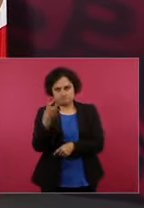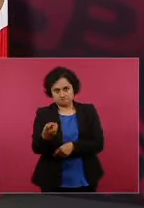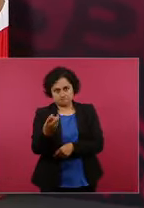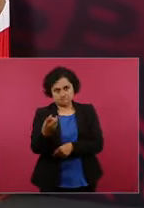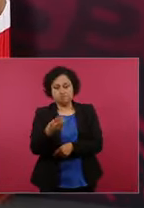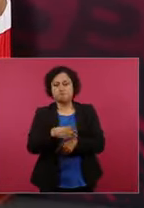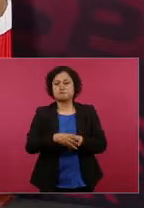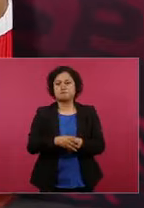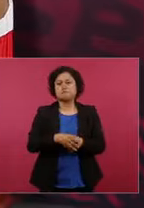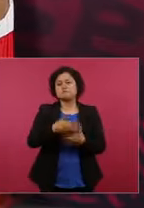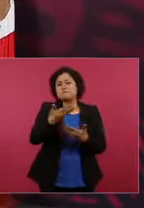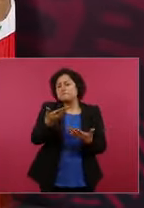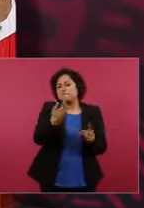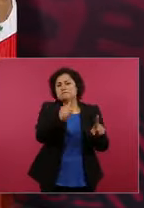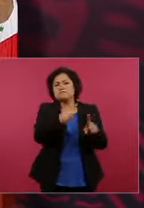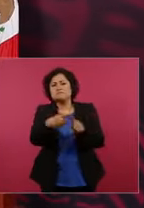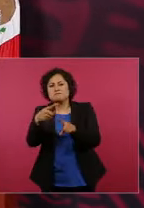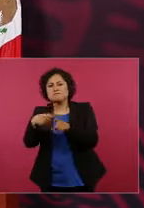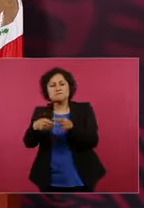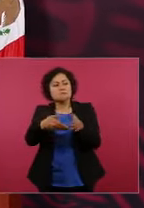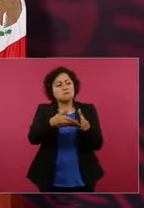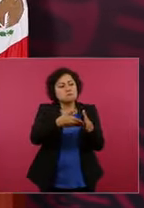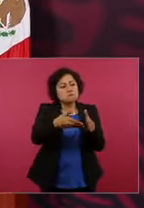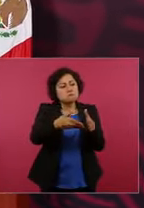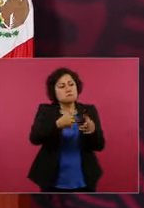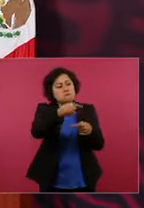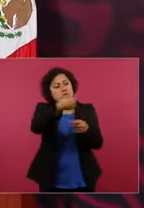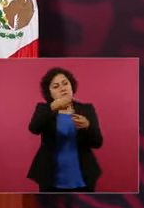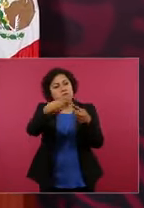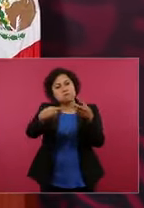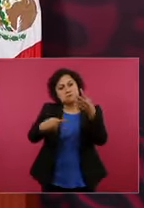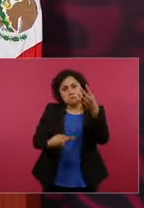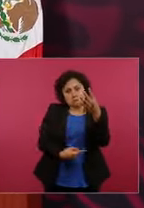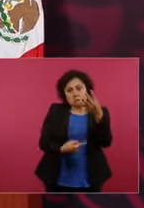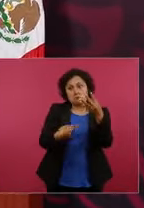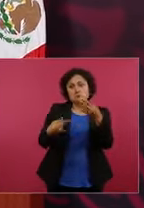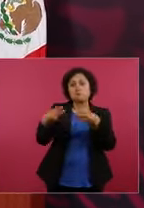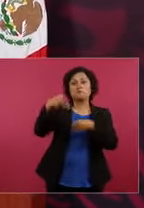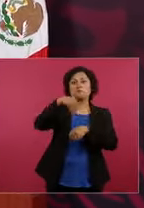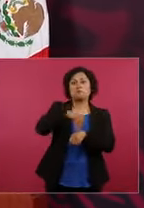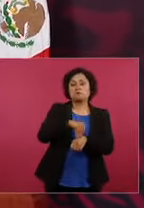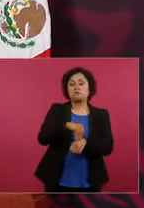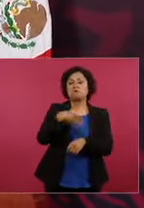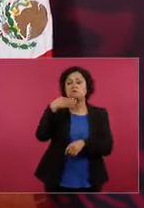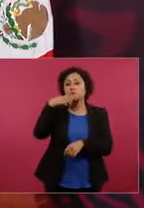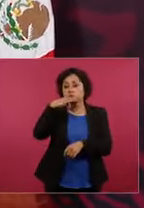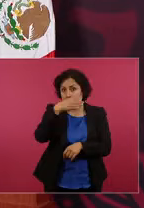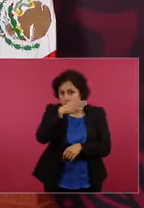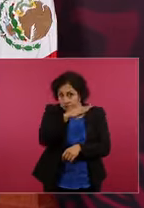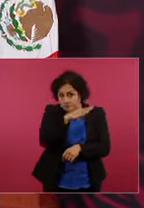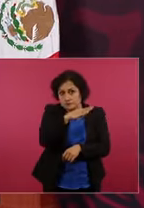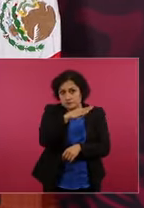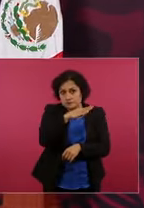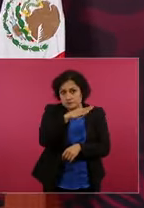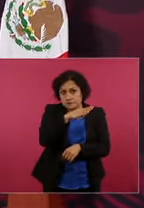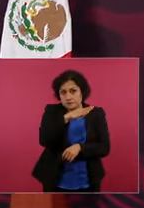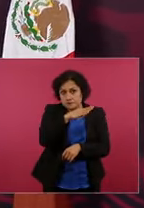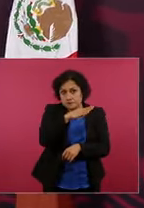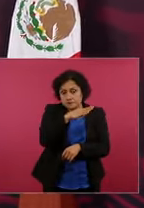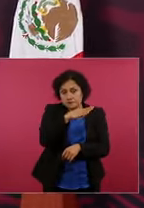todo lo que se hace con maíz, que es mucho, porque el maíz es la